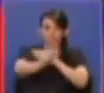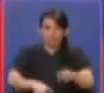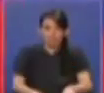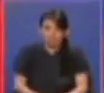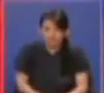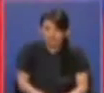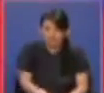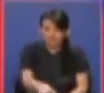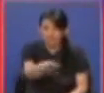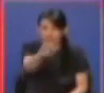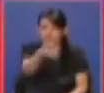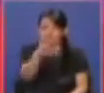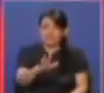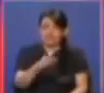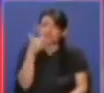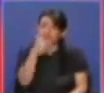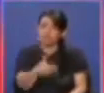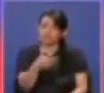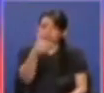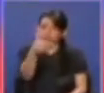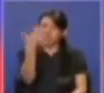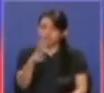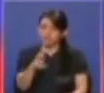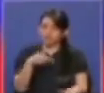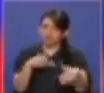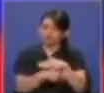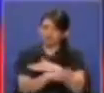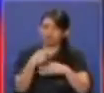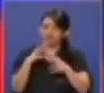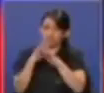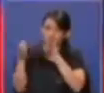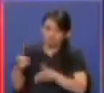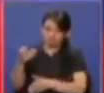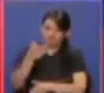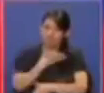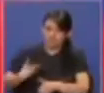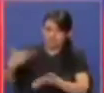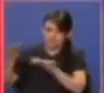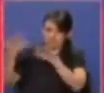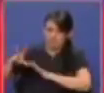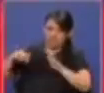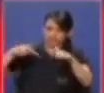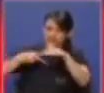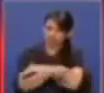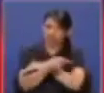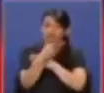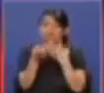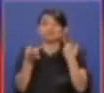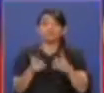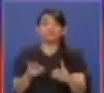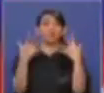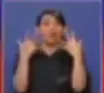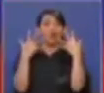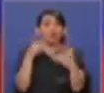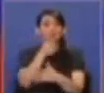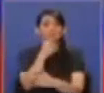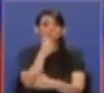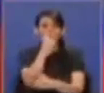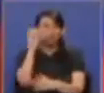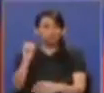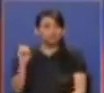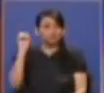seguramente estará en los próximos meses y será inaugurado por nuestro compañero presidente. Y esa importantísima obra, ustedes vieron en los